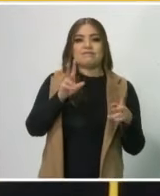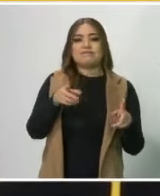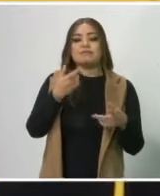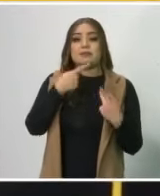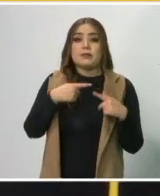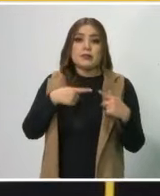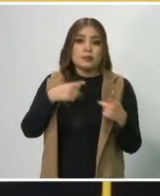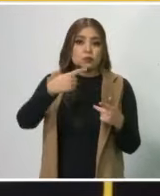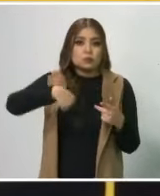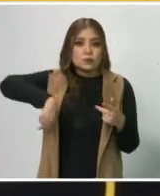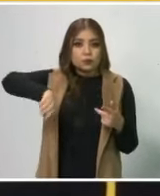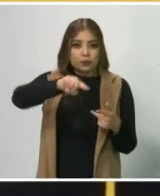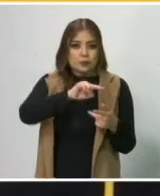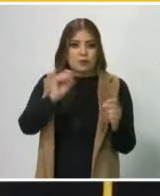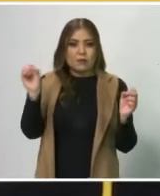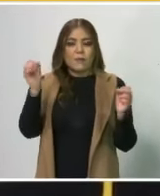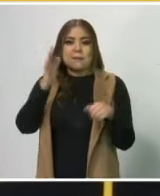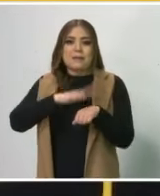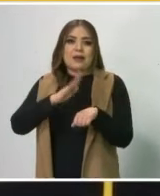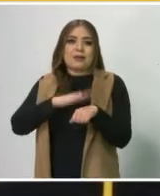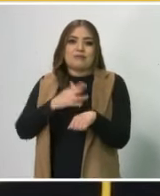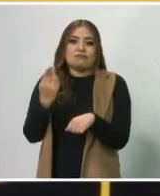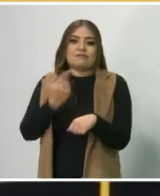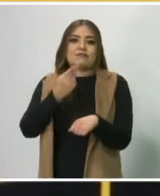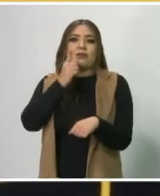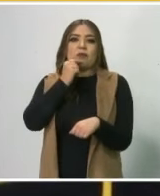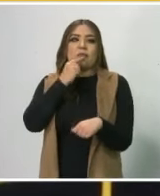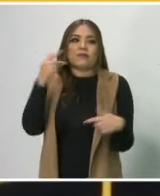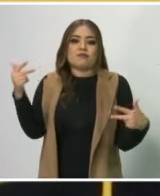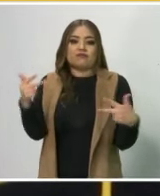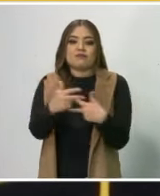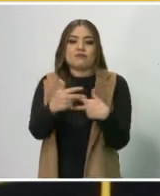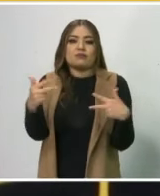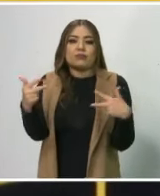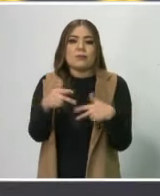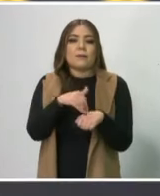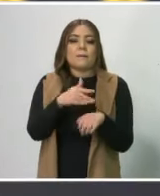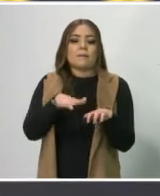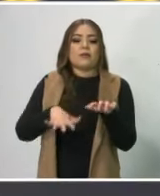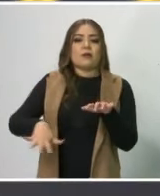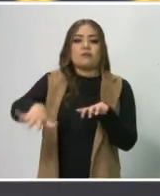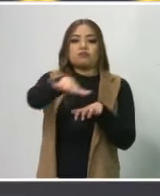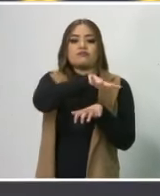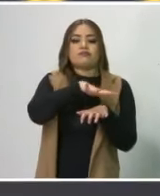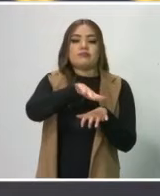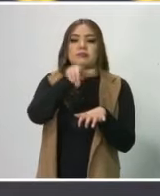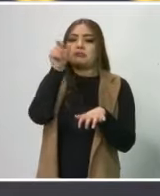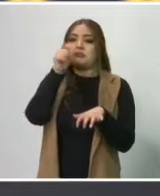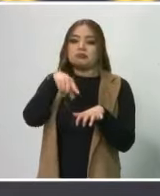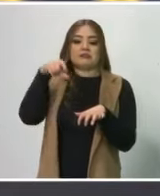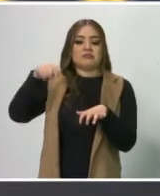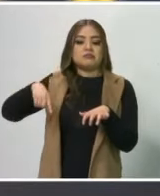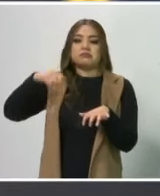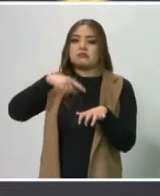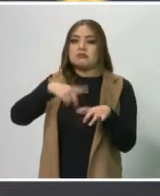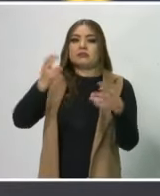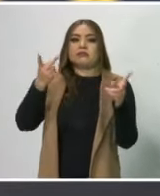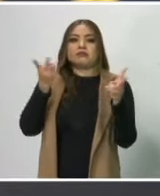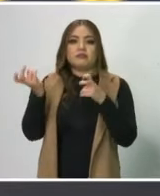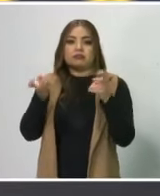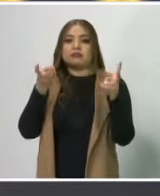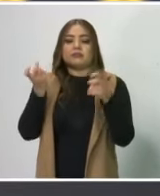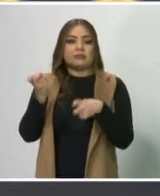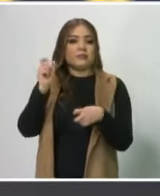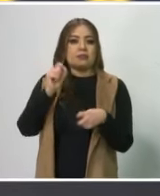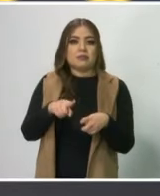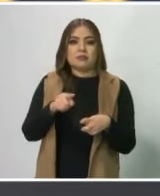piden a las autoridades más rondines de vigilancia Pues detectaron que en esa zona otros comerciantes ya han sido atacados